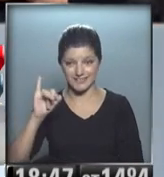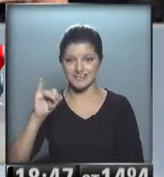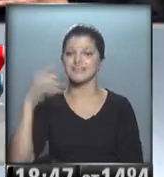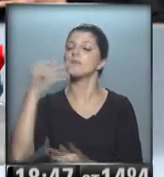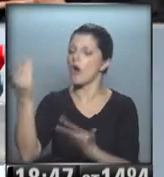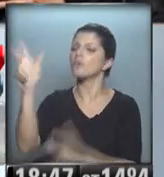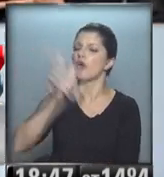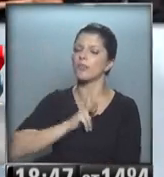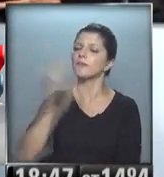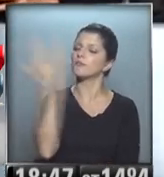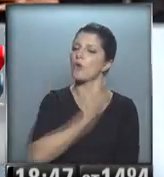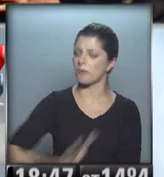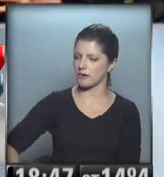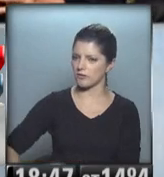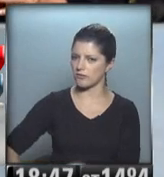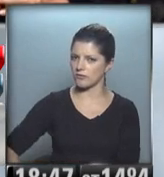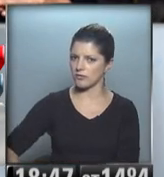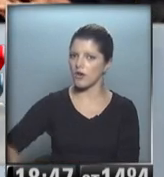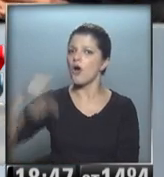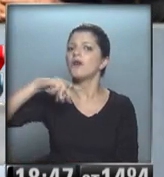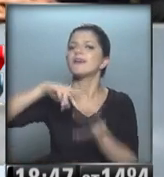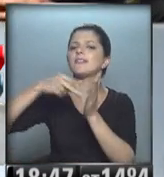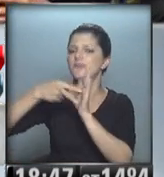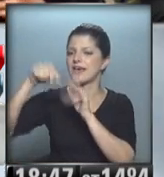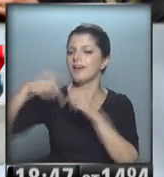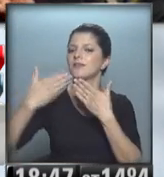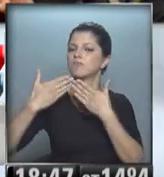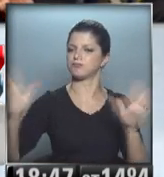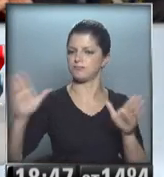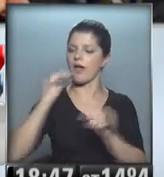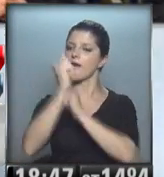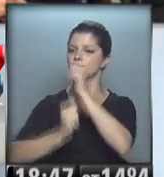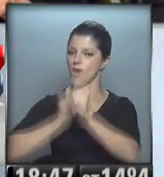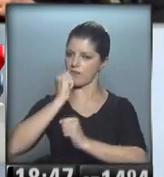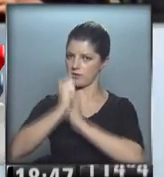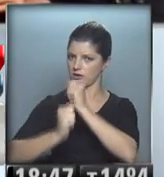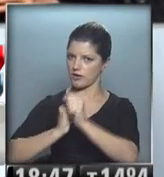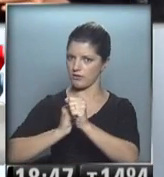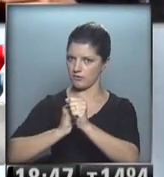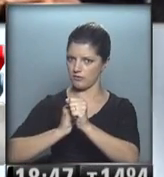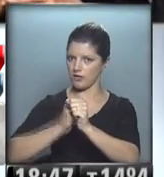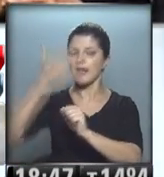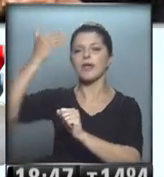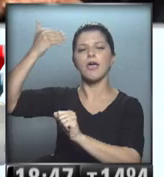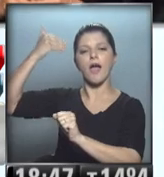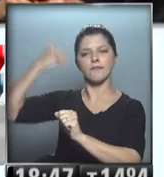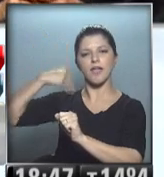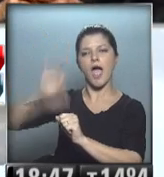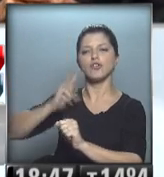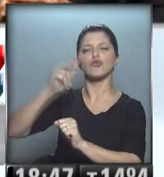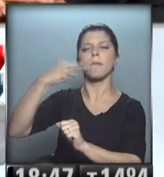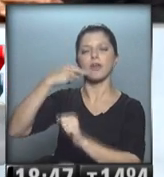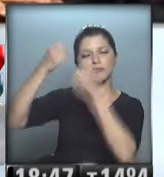José Luis, qué significa la apertura de esta fábrica que fue proyectada y comenzada ya por el